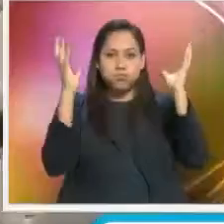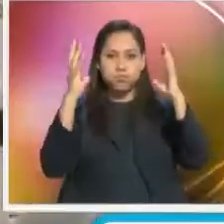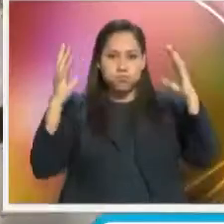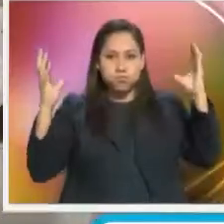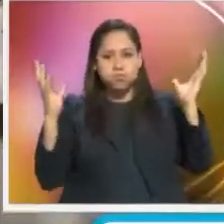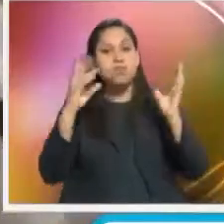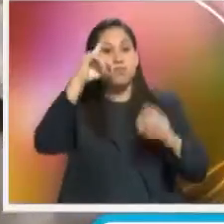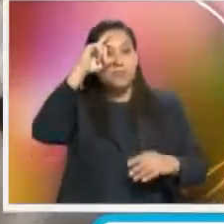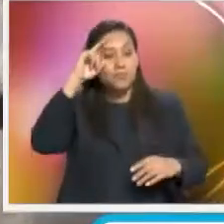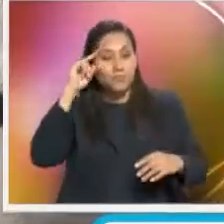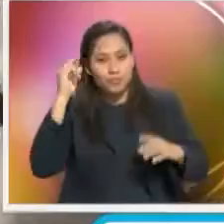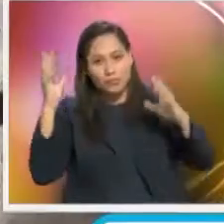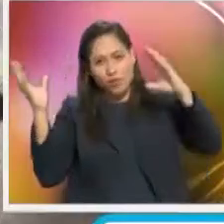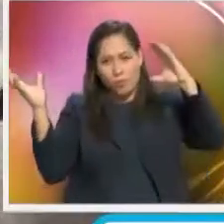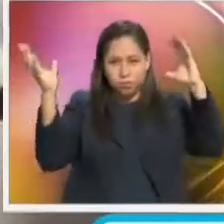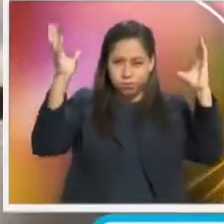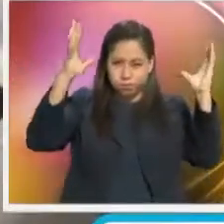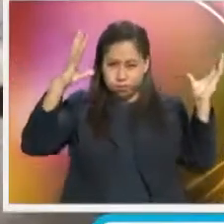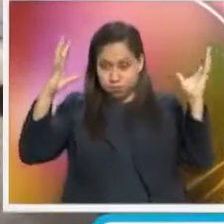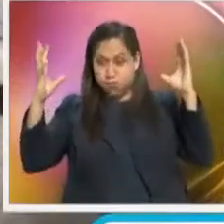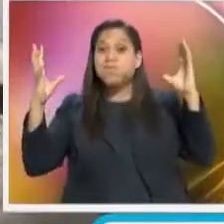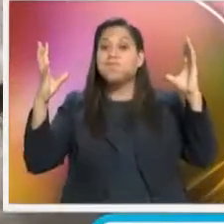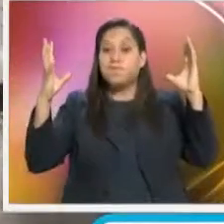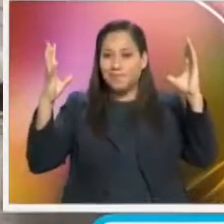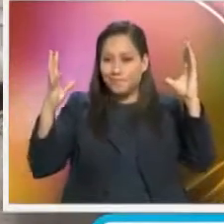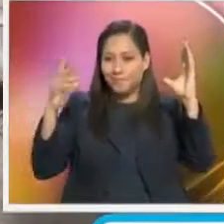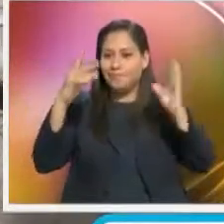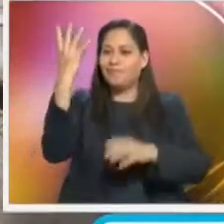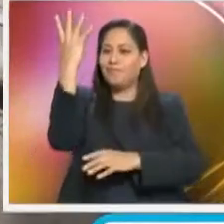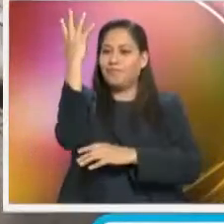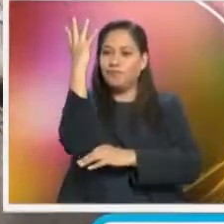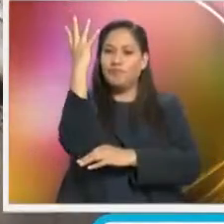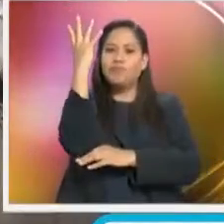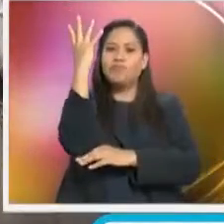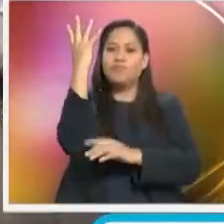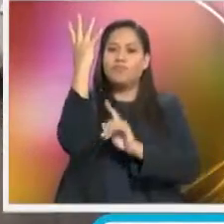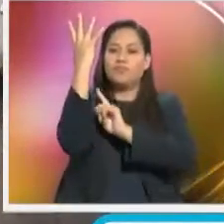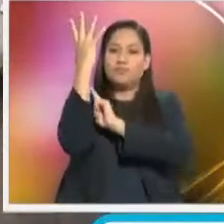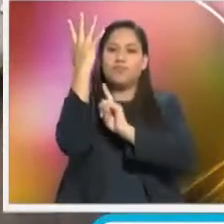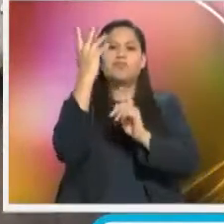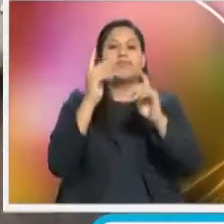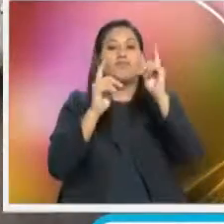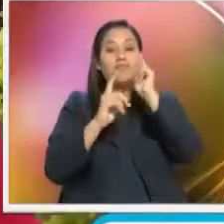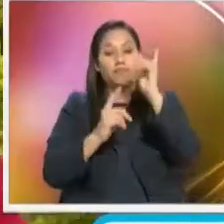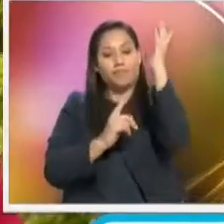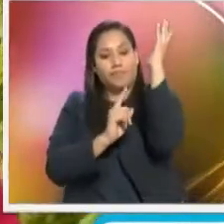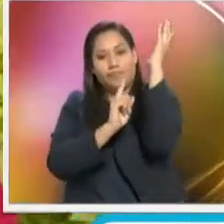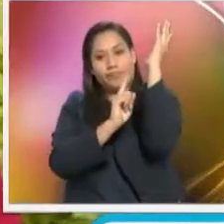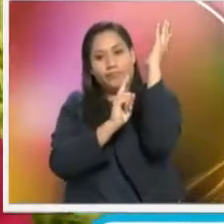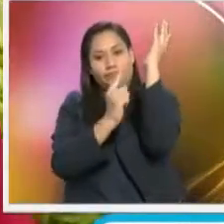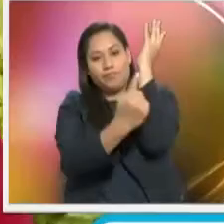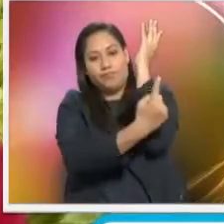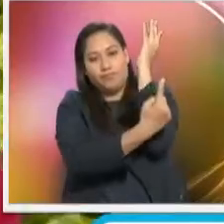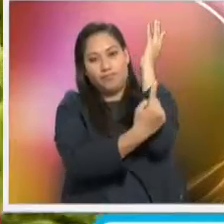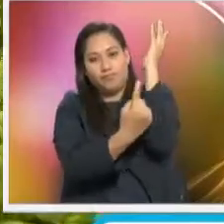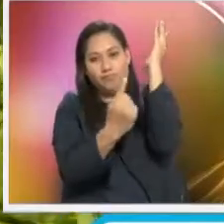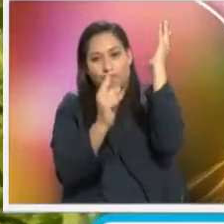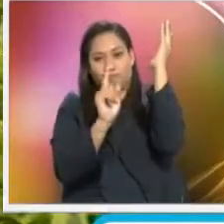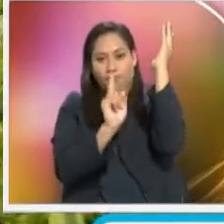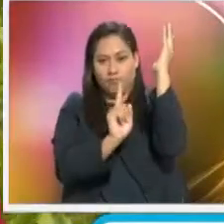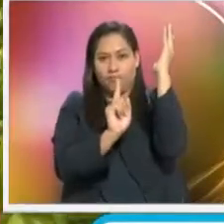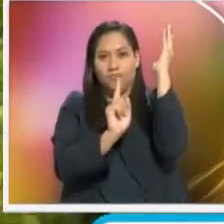qué? De aquel agüehuete salió, de la parte posterior, una mujer. Ella, pues era de